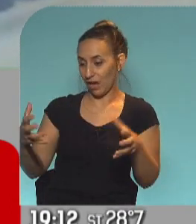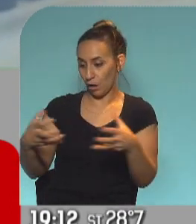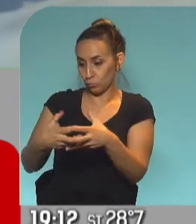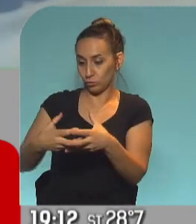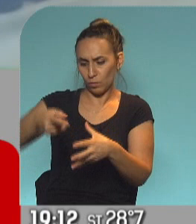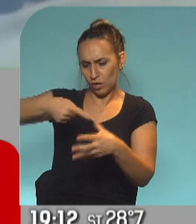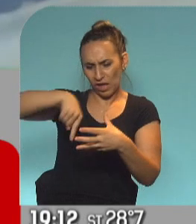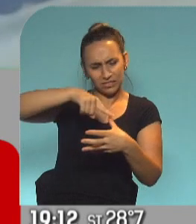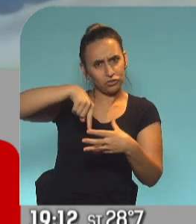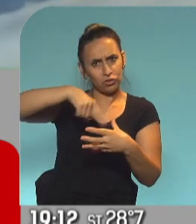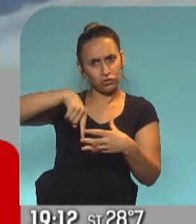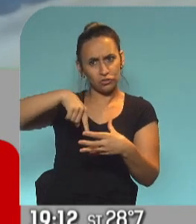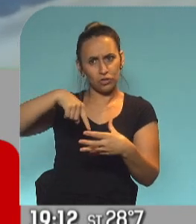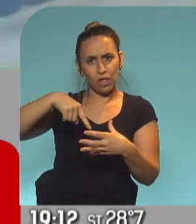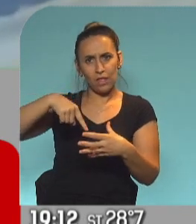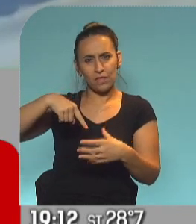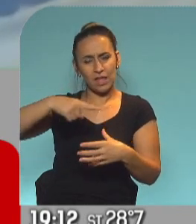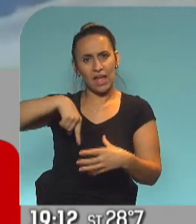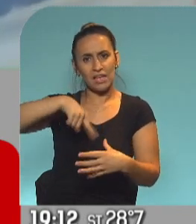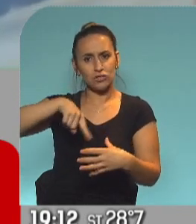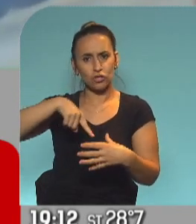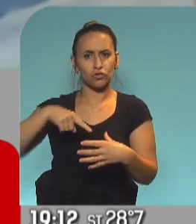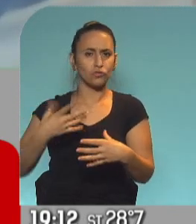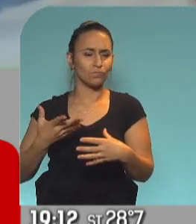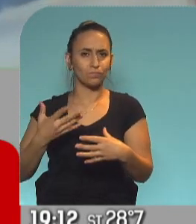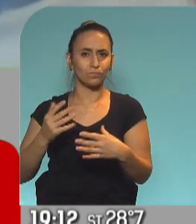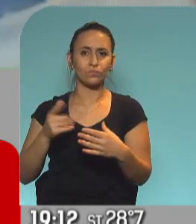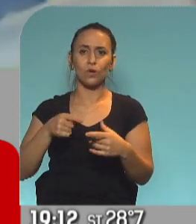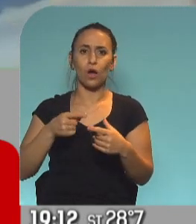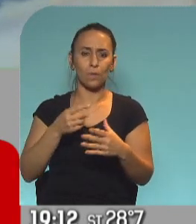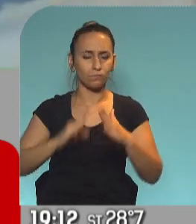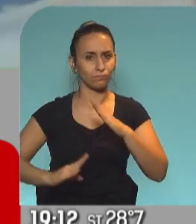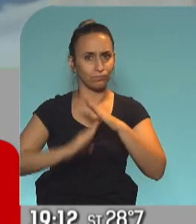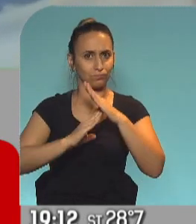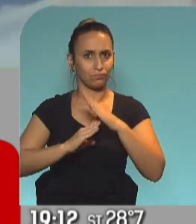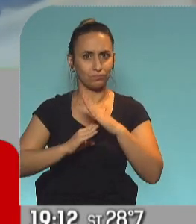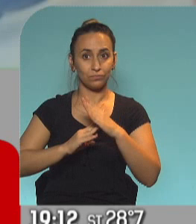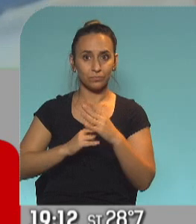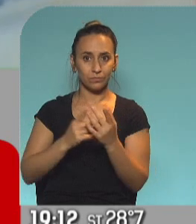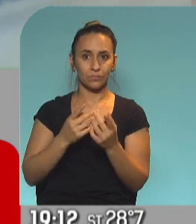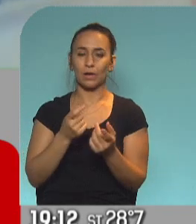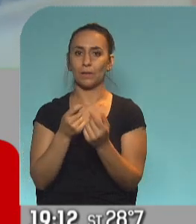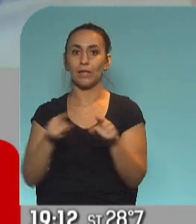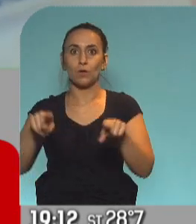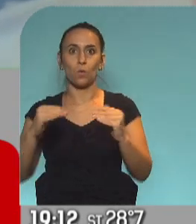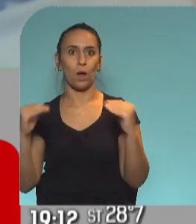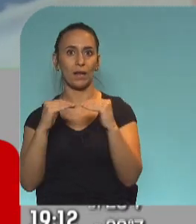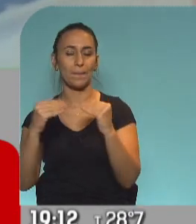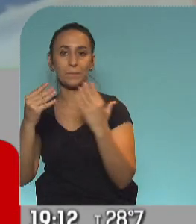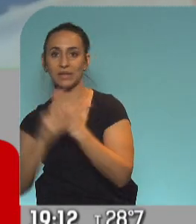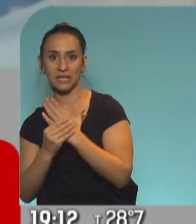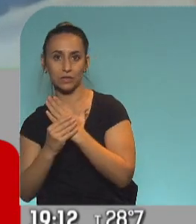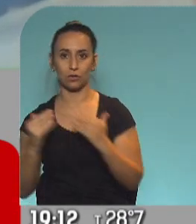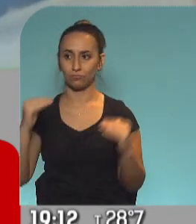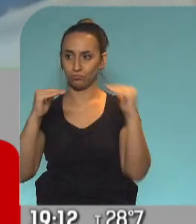las personas que acompañan a Guzmán son más o menos estratégicos que, por ejemplo, un ministro. Claro. Bueno, eso es lo que va a determinar